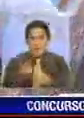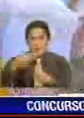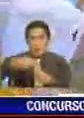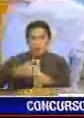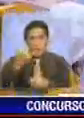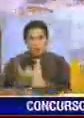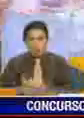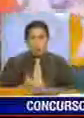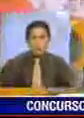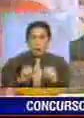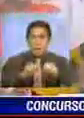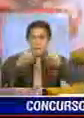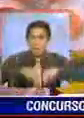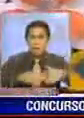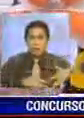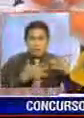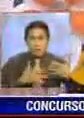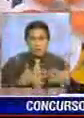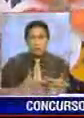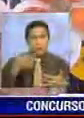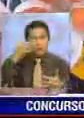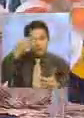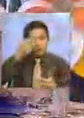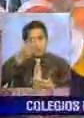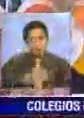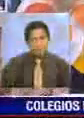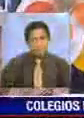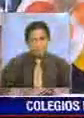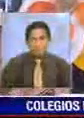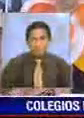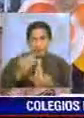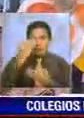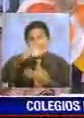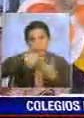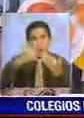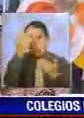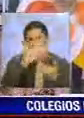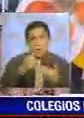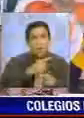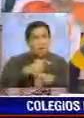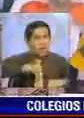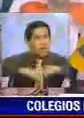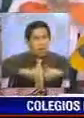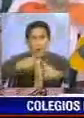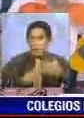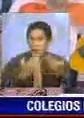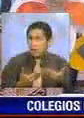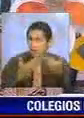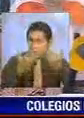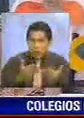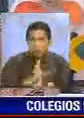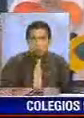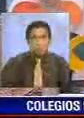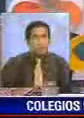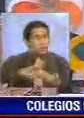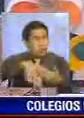hoy puedan sentirlo también en algún momento, ¿no? Muy bonito todo y, como tú dices, Doménica, el esfuerzo que han desplegado